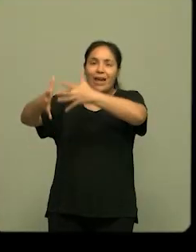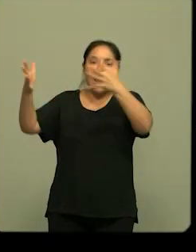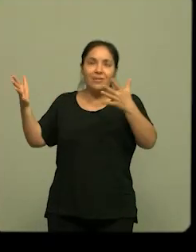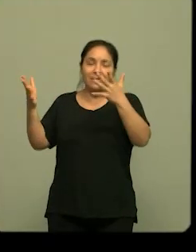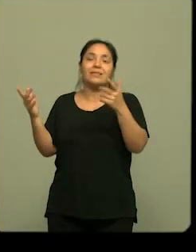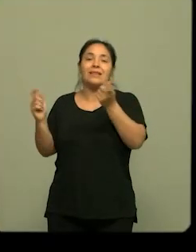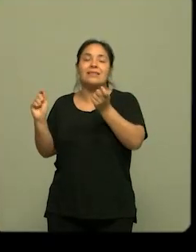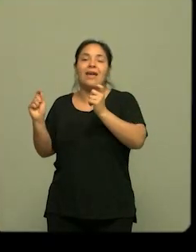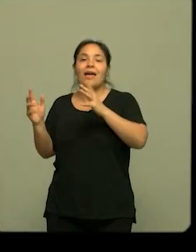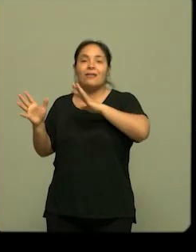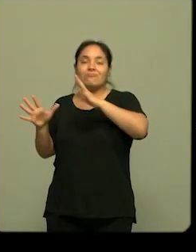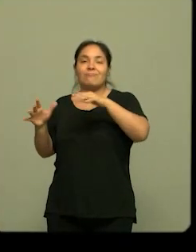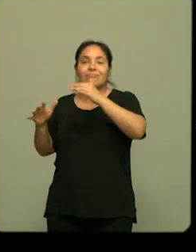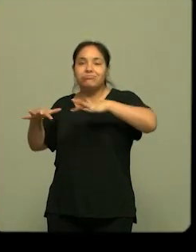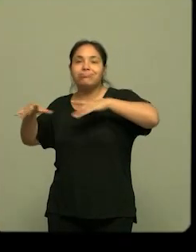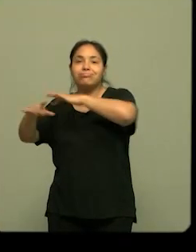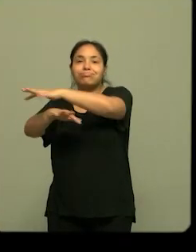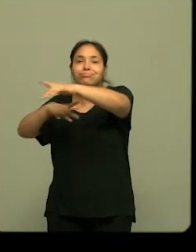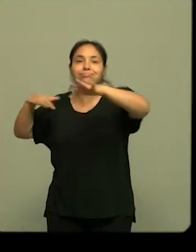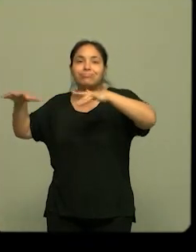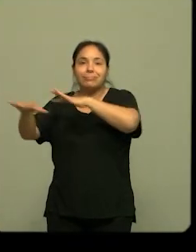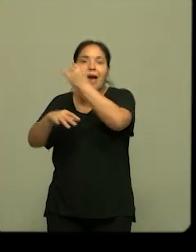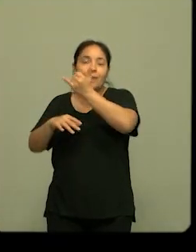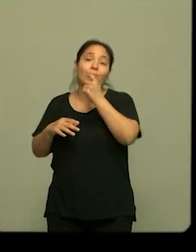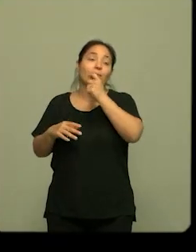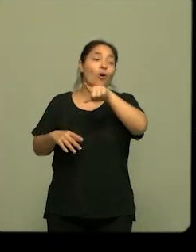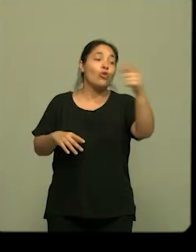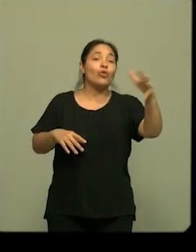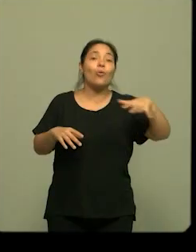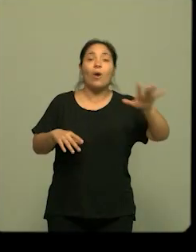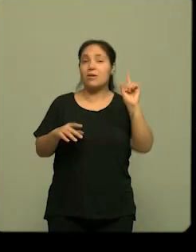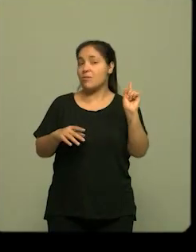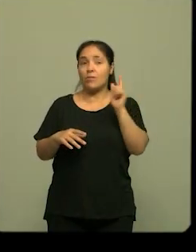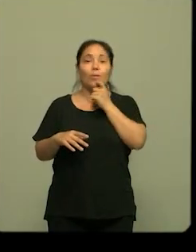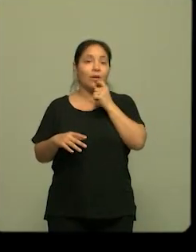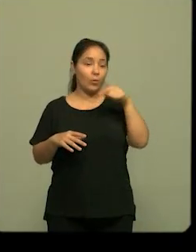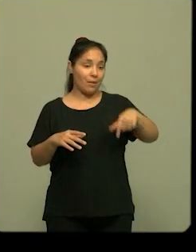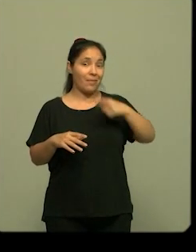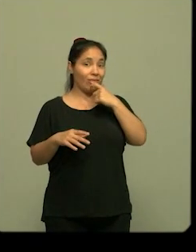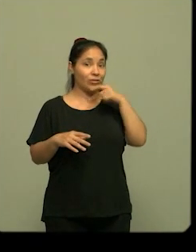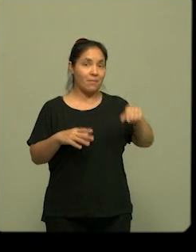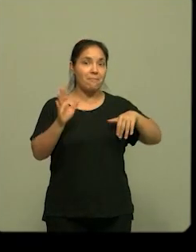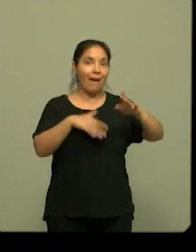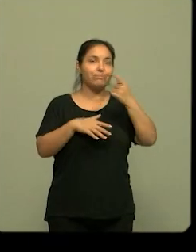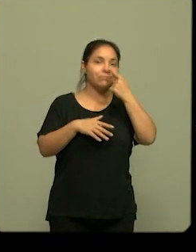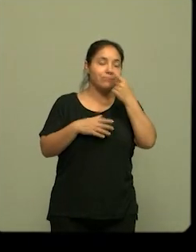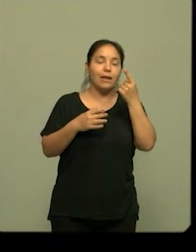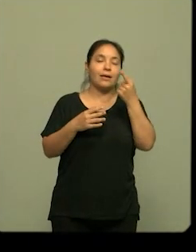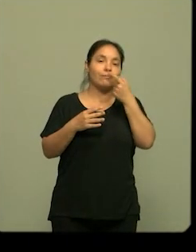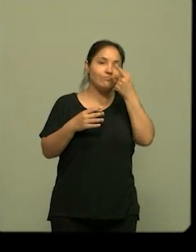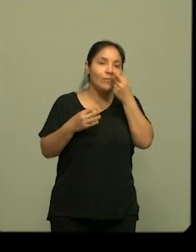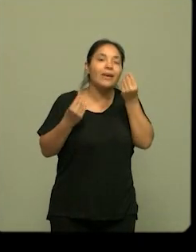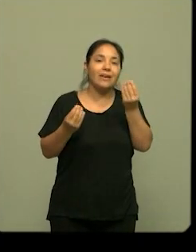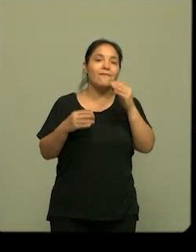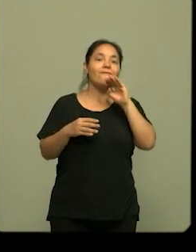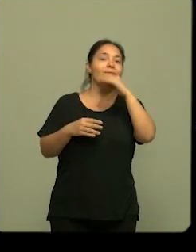un dinamismo que quizás otros destinos no lo tienen. Mendoza siempre fue conocido por el vino, ¿no? Sí. O por la nieve,